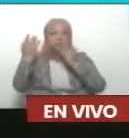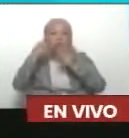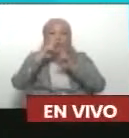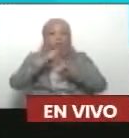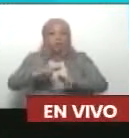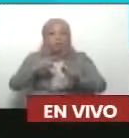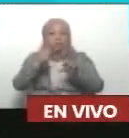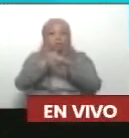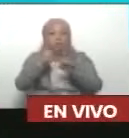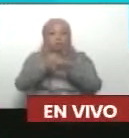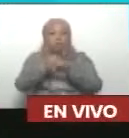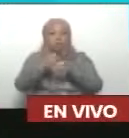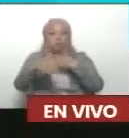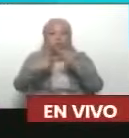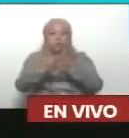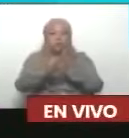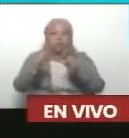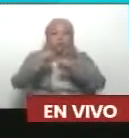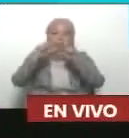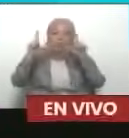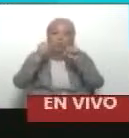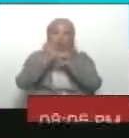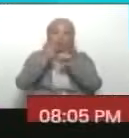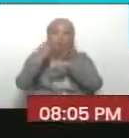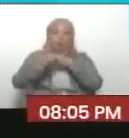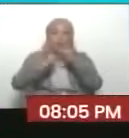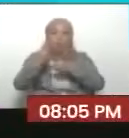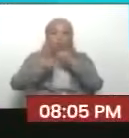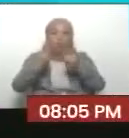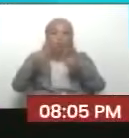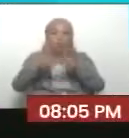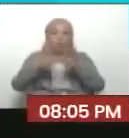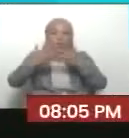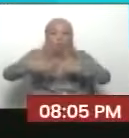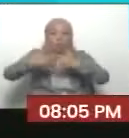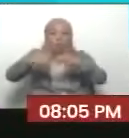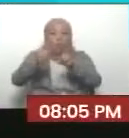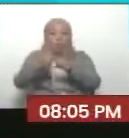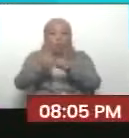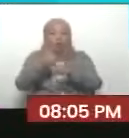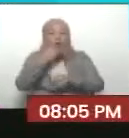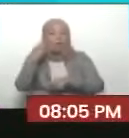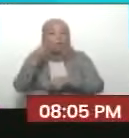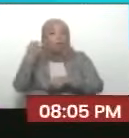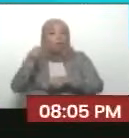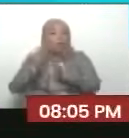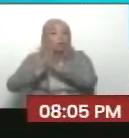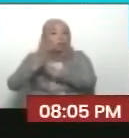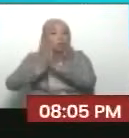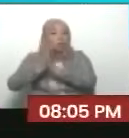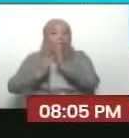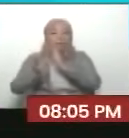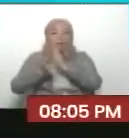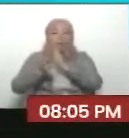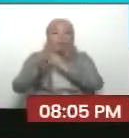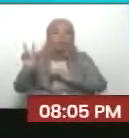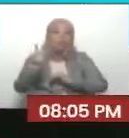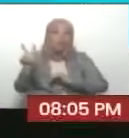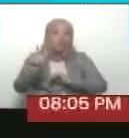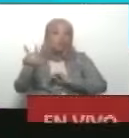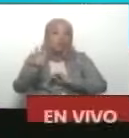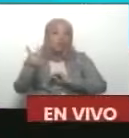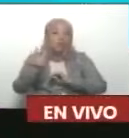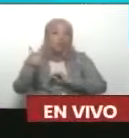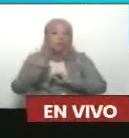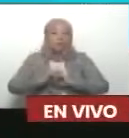resultó fue una creación tremenda. Creación de un grupo de emprendedores jóvenes de Venezuela, tecnología venezolana. Yo